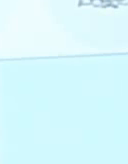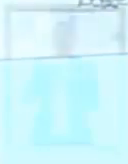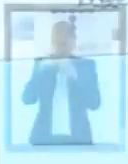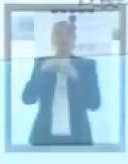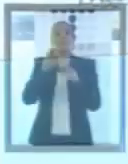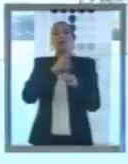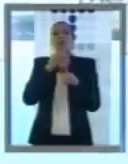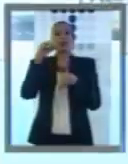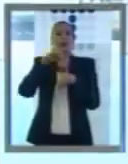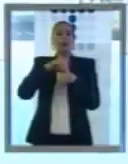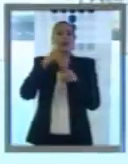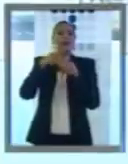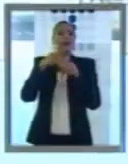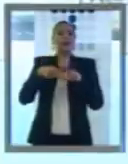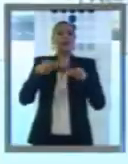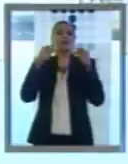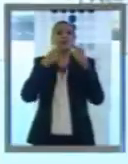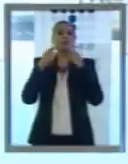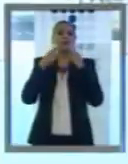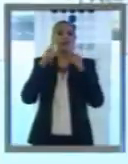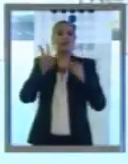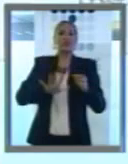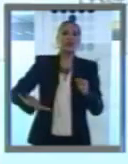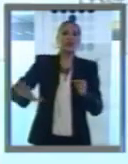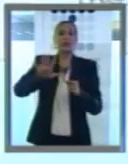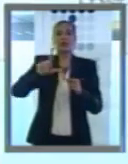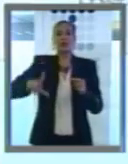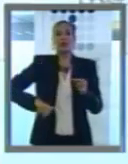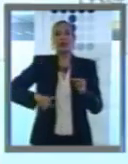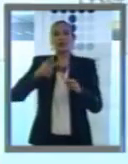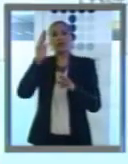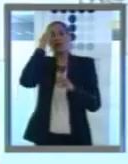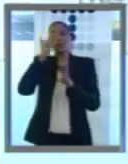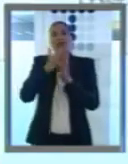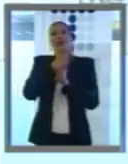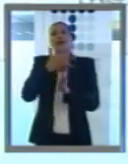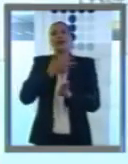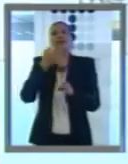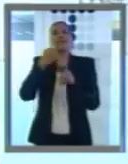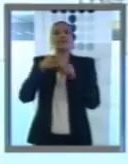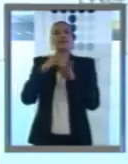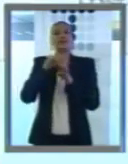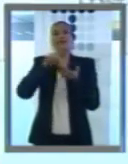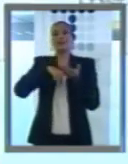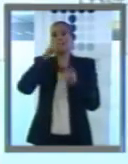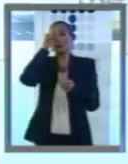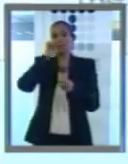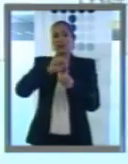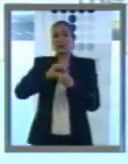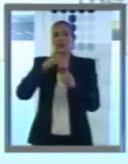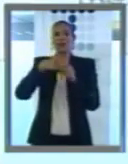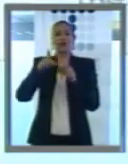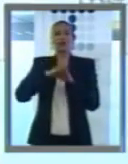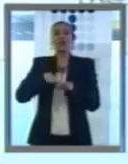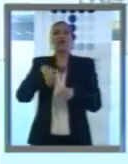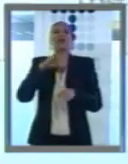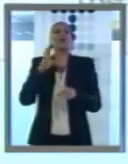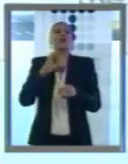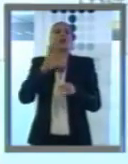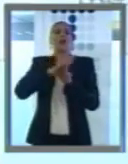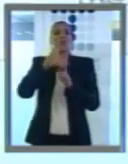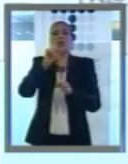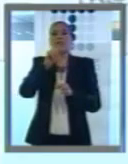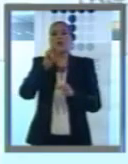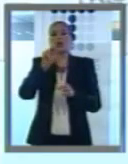recta conducción de los asuntos públicos. Recordarán ustedes que antes existía la famosa Secretaría de la Contraloría General,